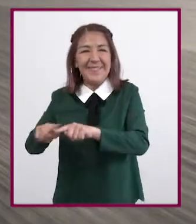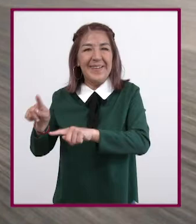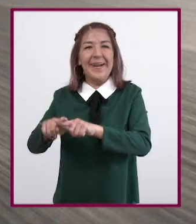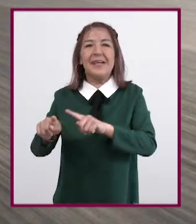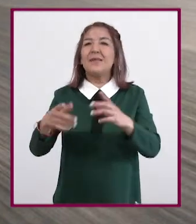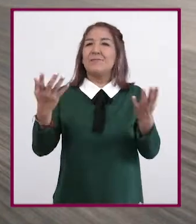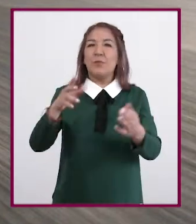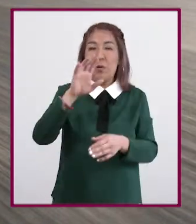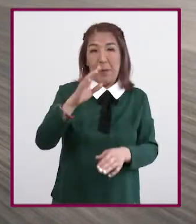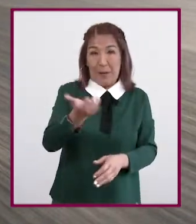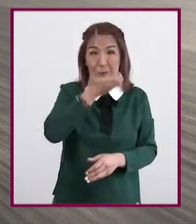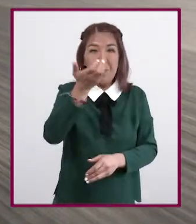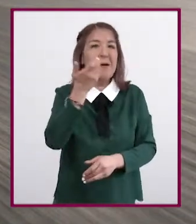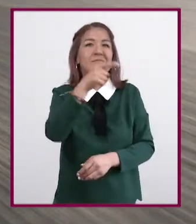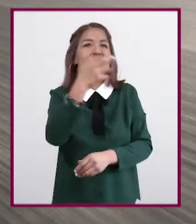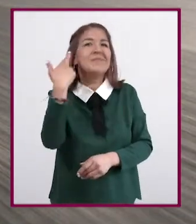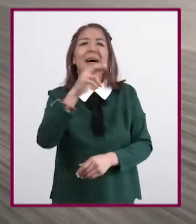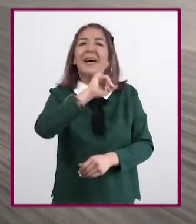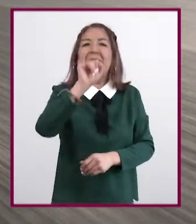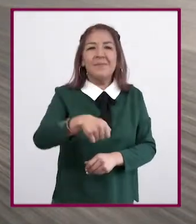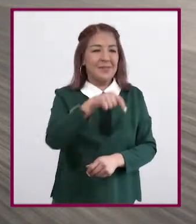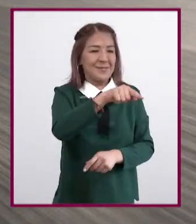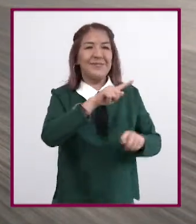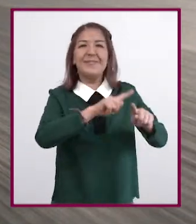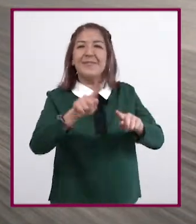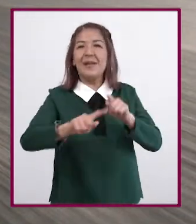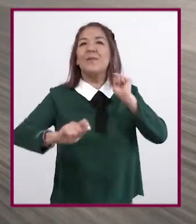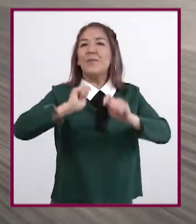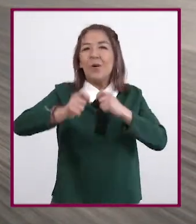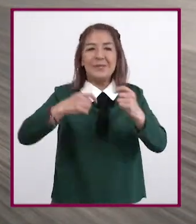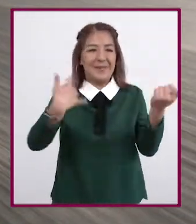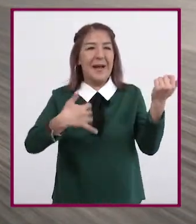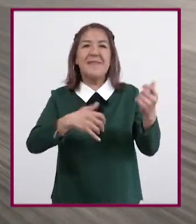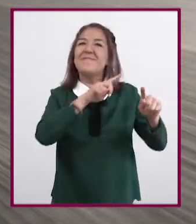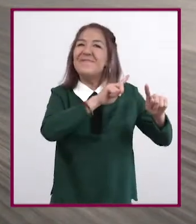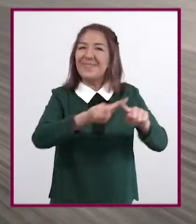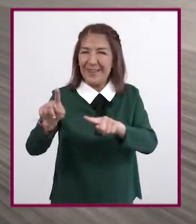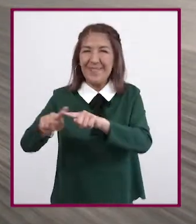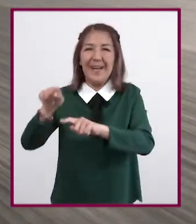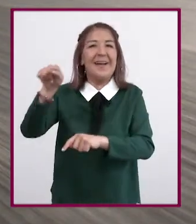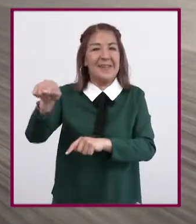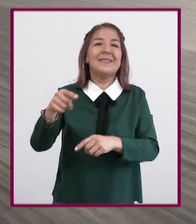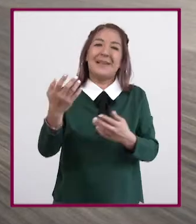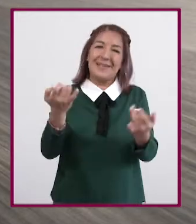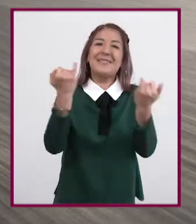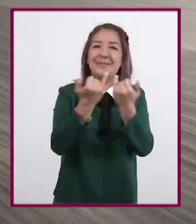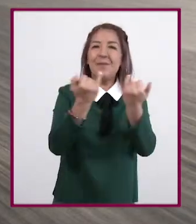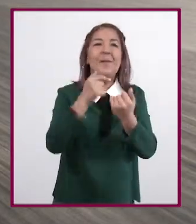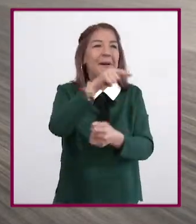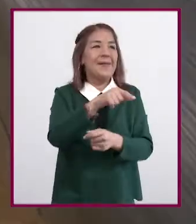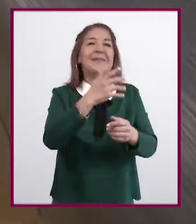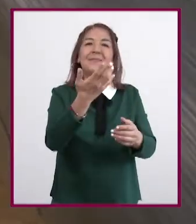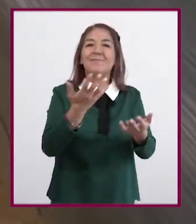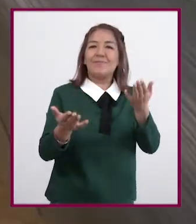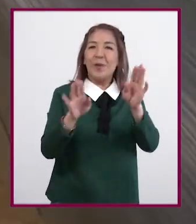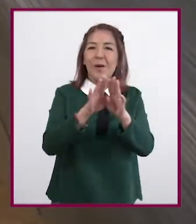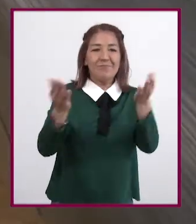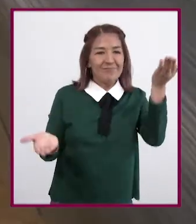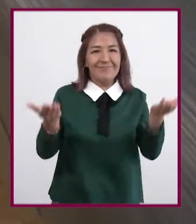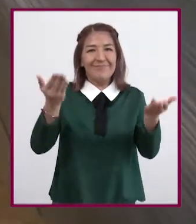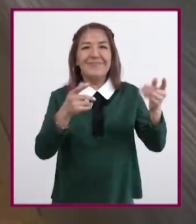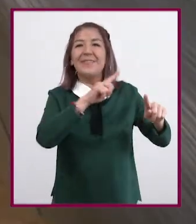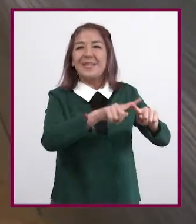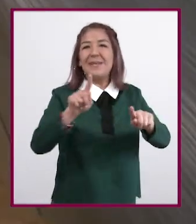poco comunes que no podemos tener con instrumentos musicales, por ejemplo, ¿no? Entonces, también sería como una de esas diferencias. Entonces, lo que